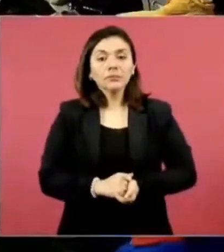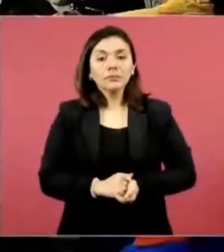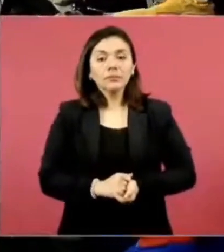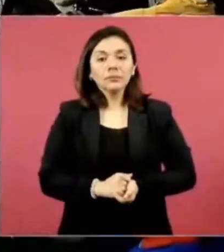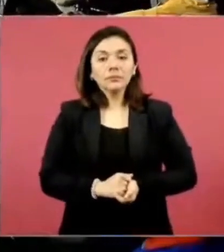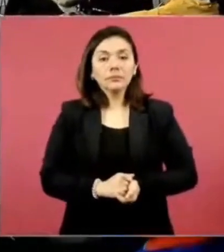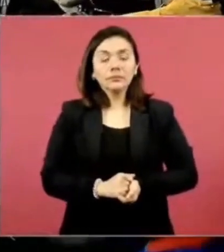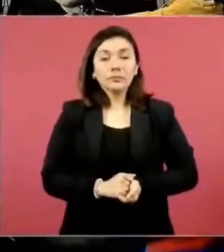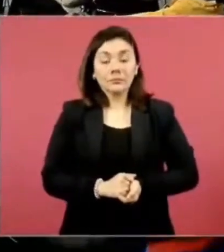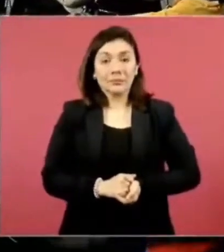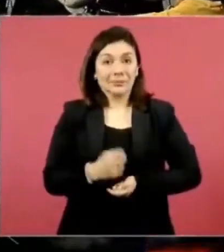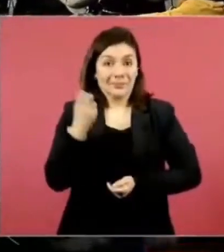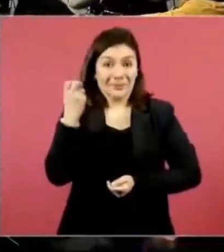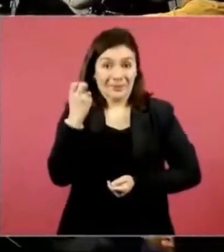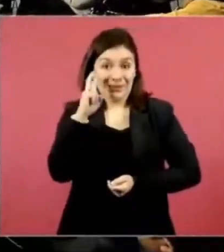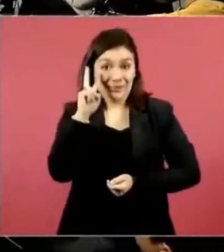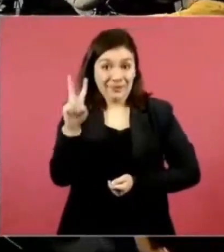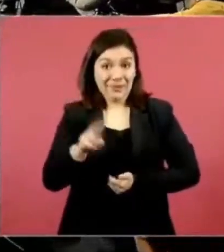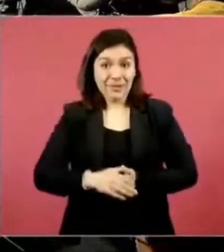Miren eso.